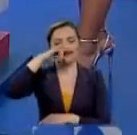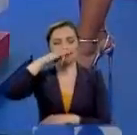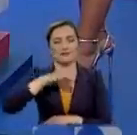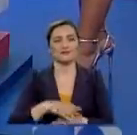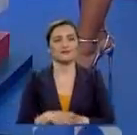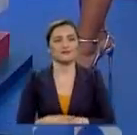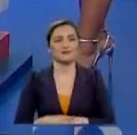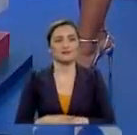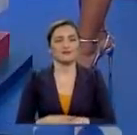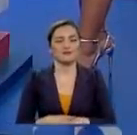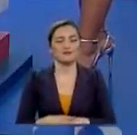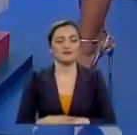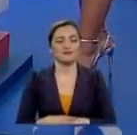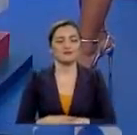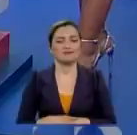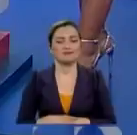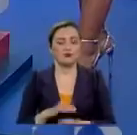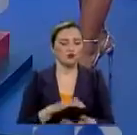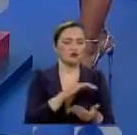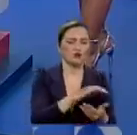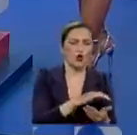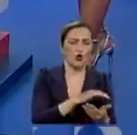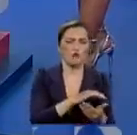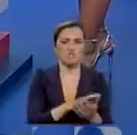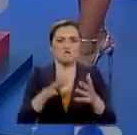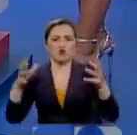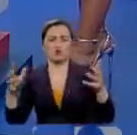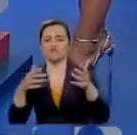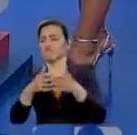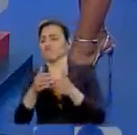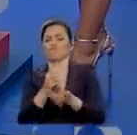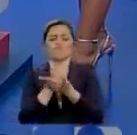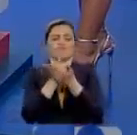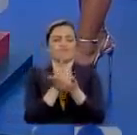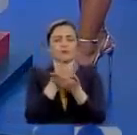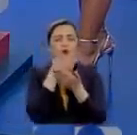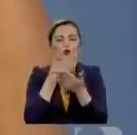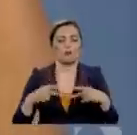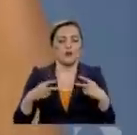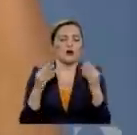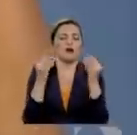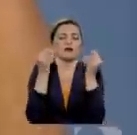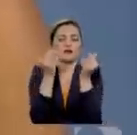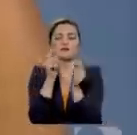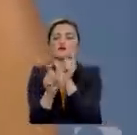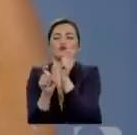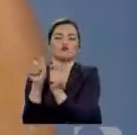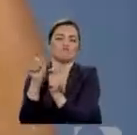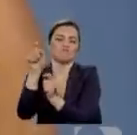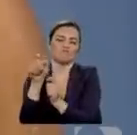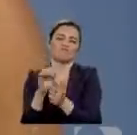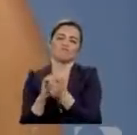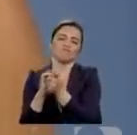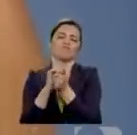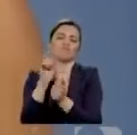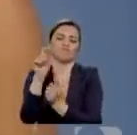que... Poco o mucho, todo ayuda, todo suma para mejorar la calidad de vida de estas personas que tanto